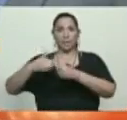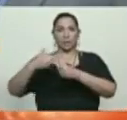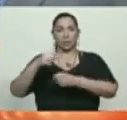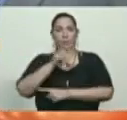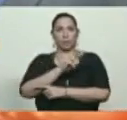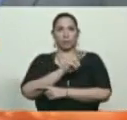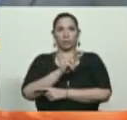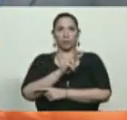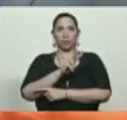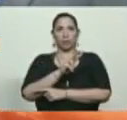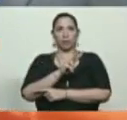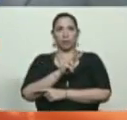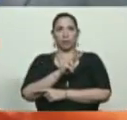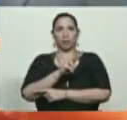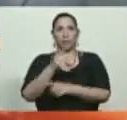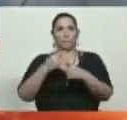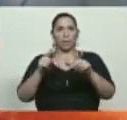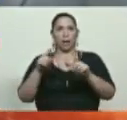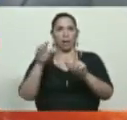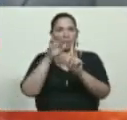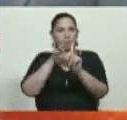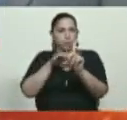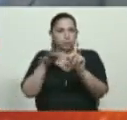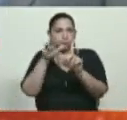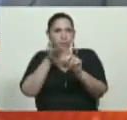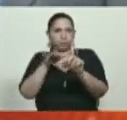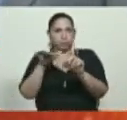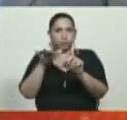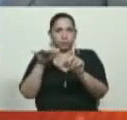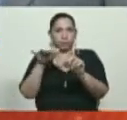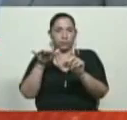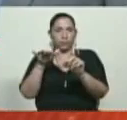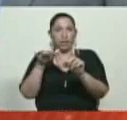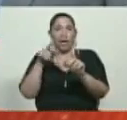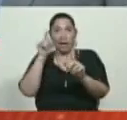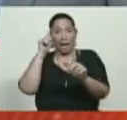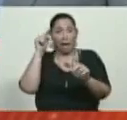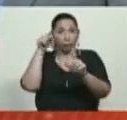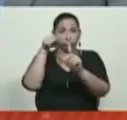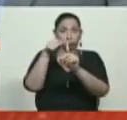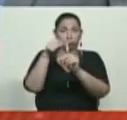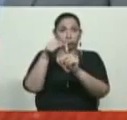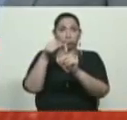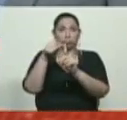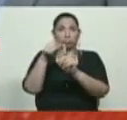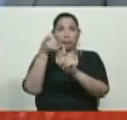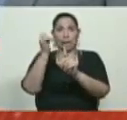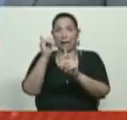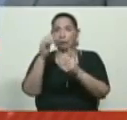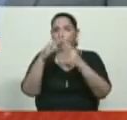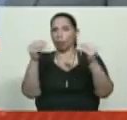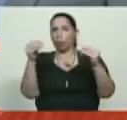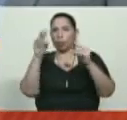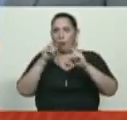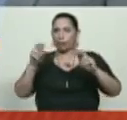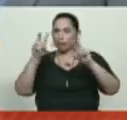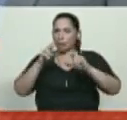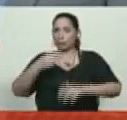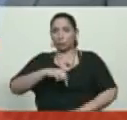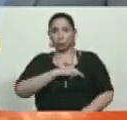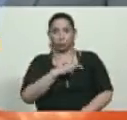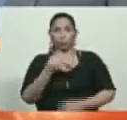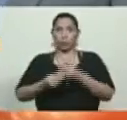Venezuela para sus fines conspirativos. Hacia allá va la declaratoria, hacia allá viene todo este análisis que estamos